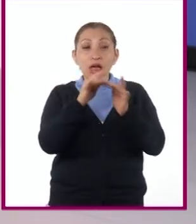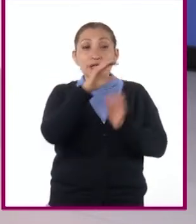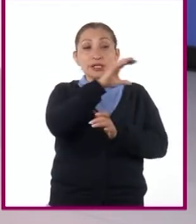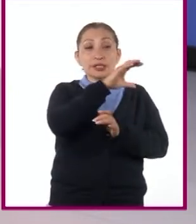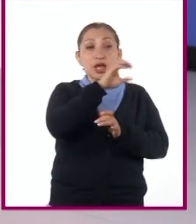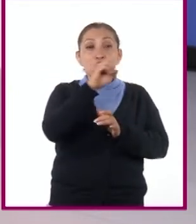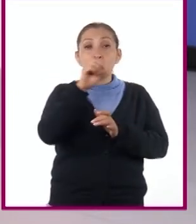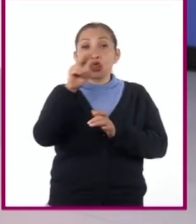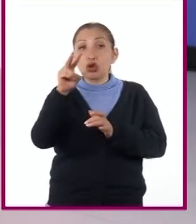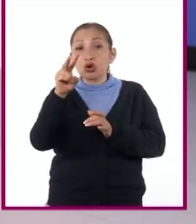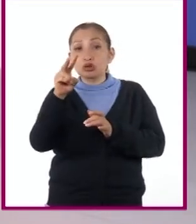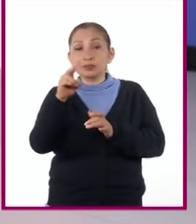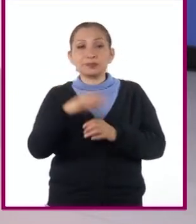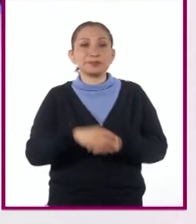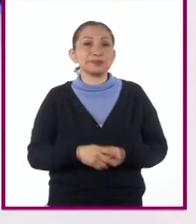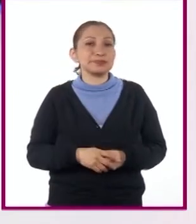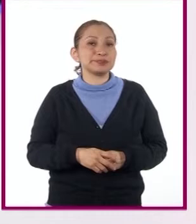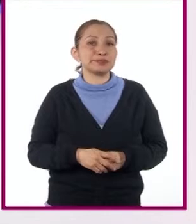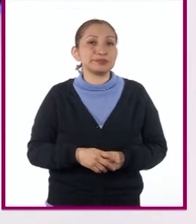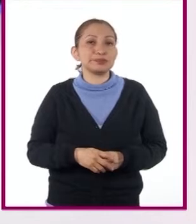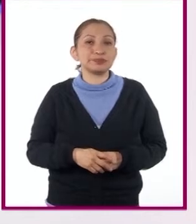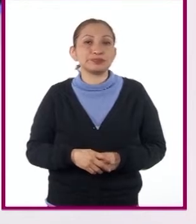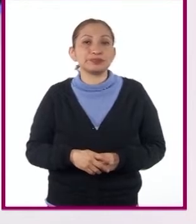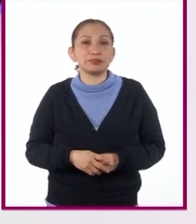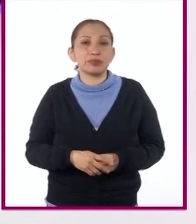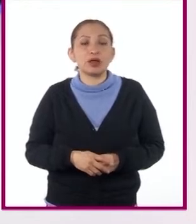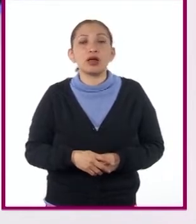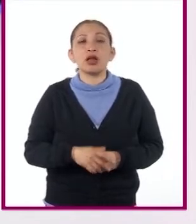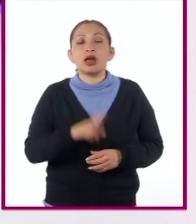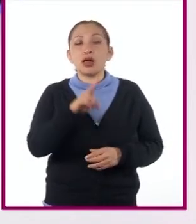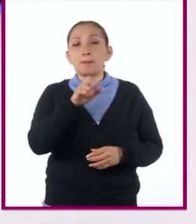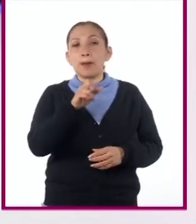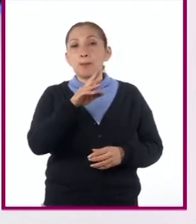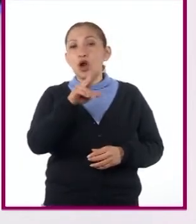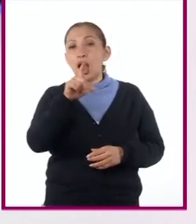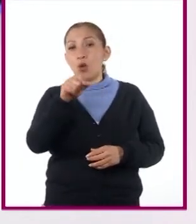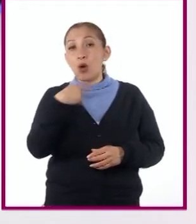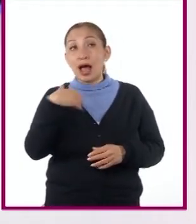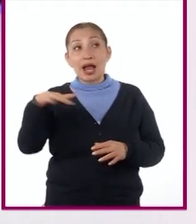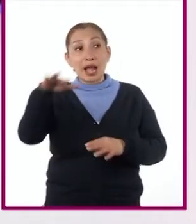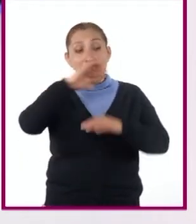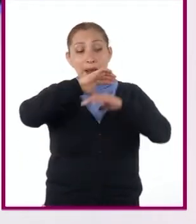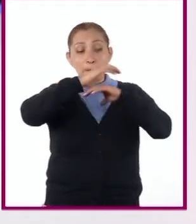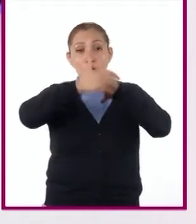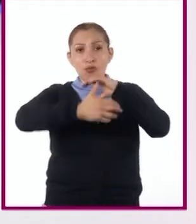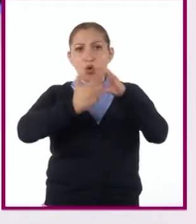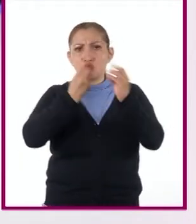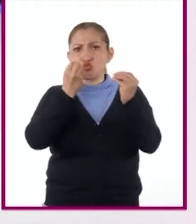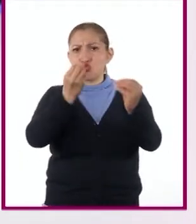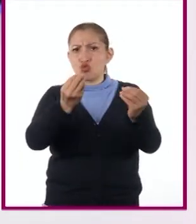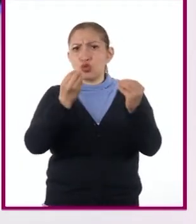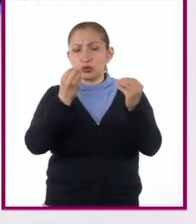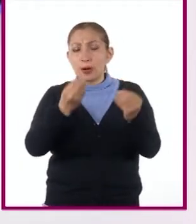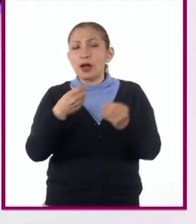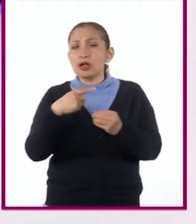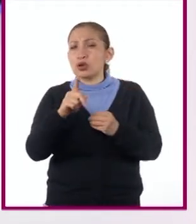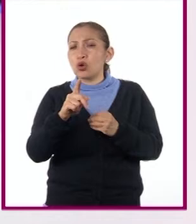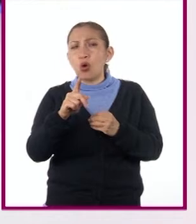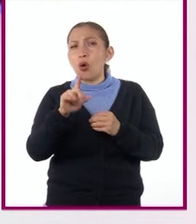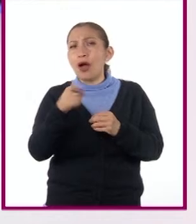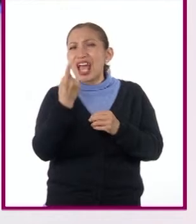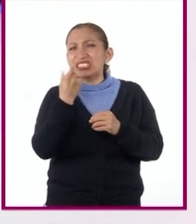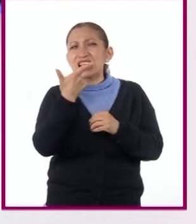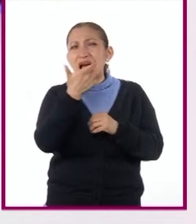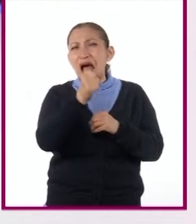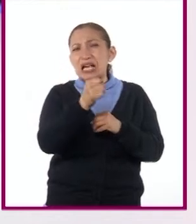de carbono o CO2. La cantidad de vapor de agua en la atmósfera es muy alta, aunque no se considera